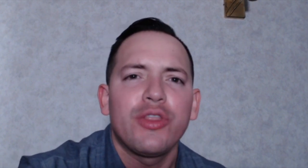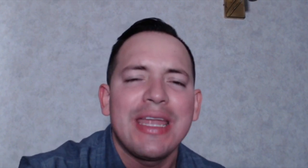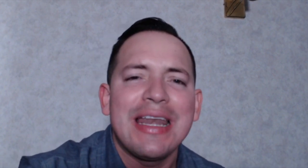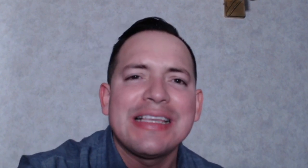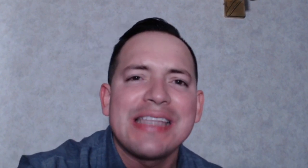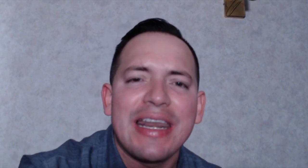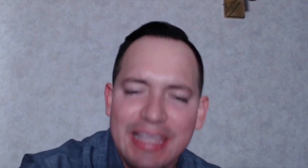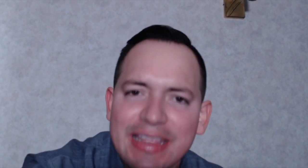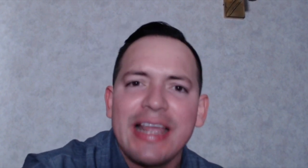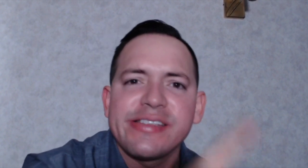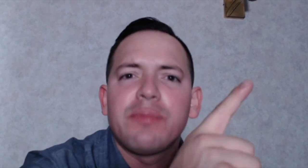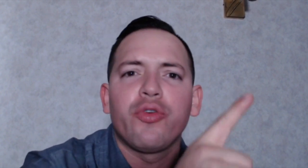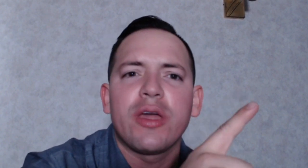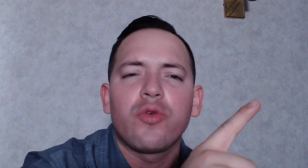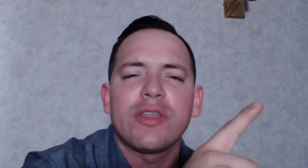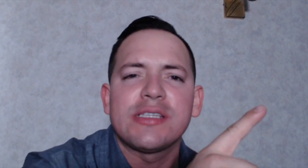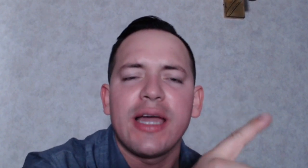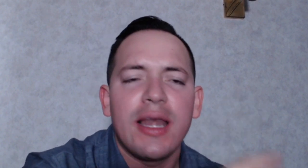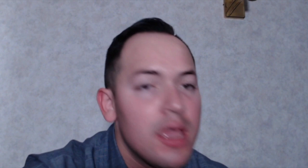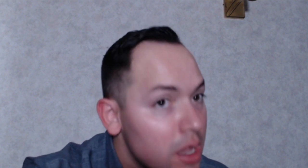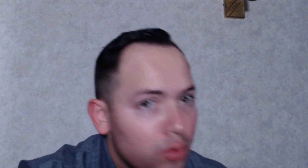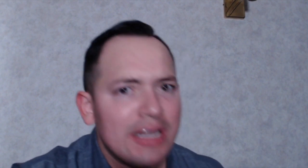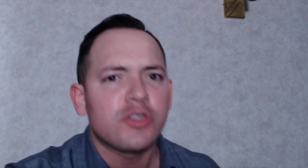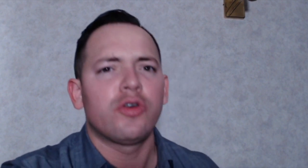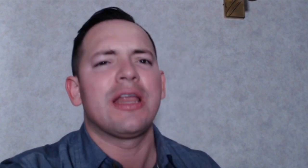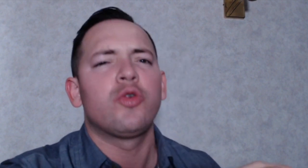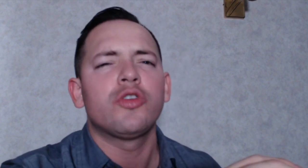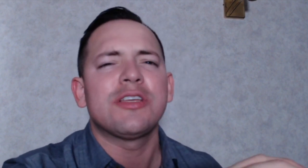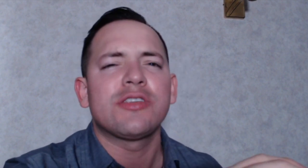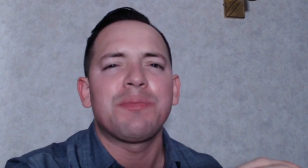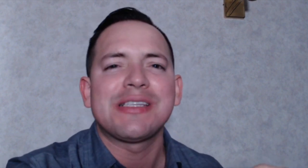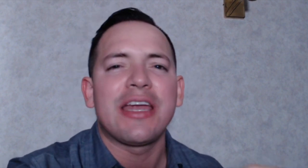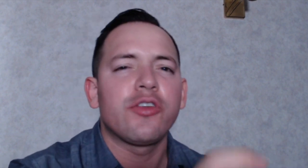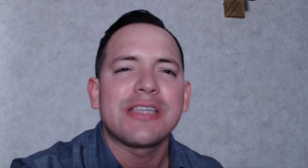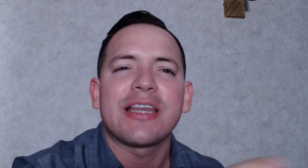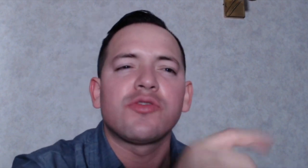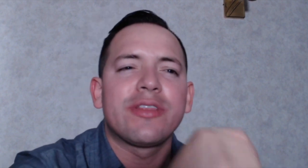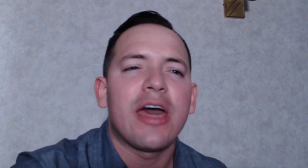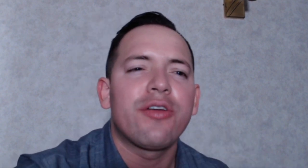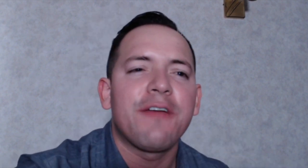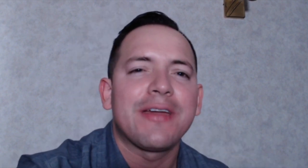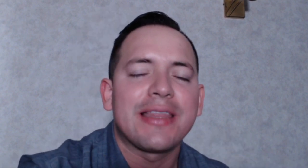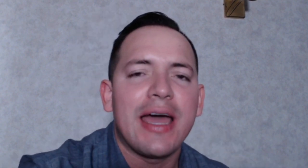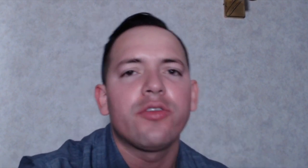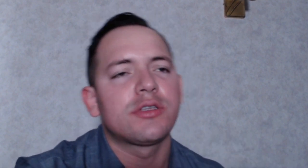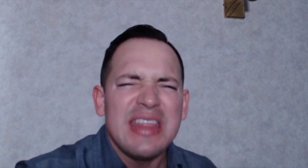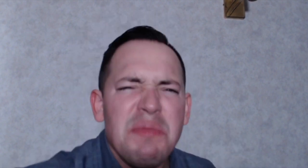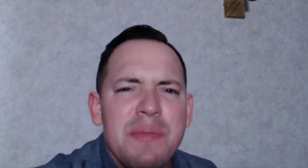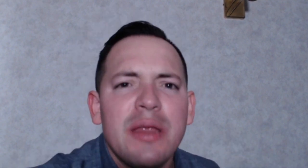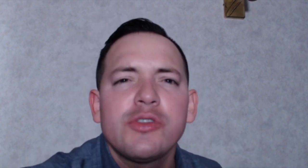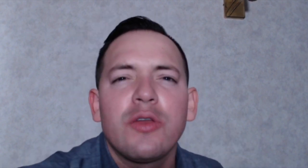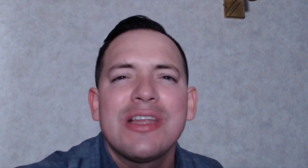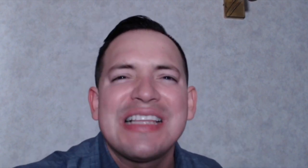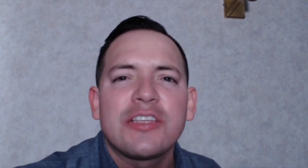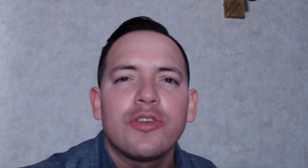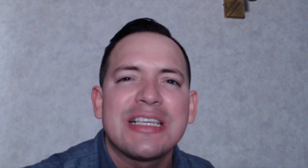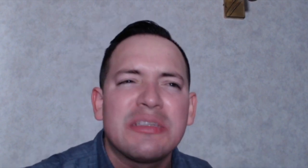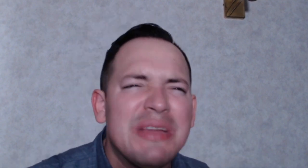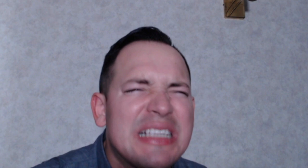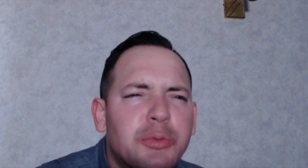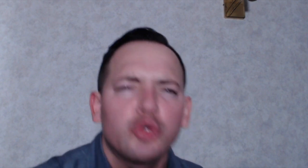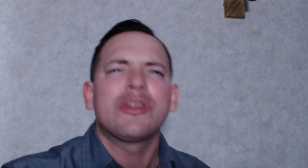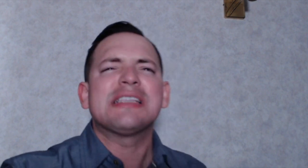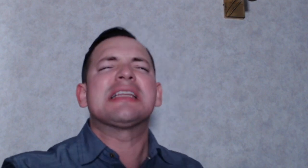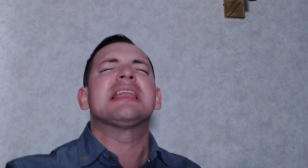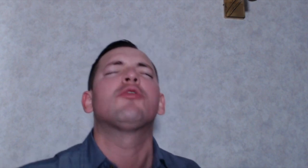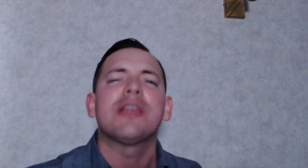intereses que podrían estar detrás del Poder Judicial, cuáles son algunos de los empresarios que resultaron afectados. También veremos algunas de las cosas